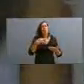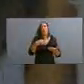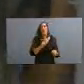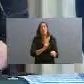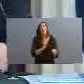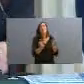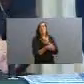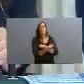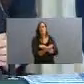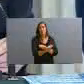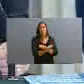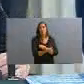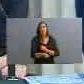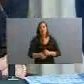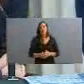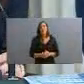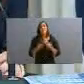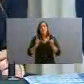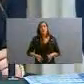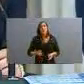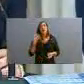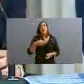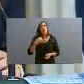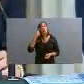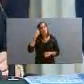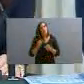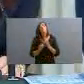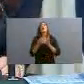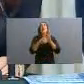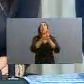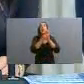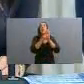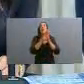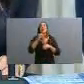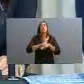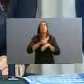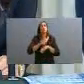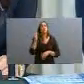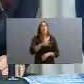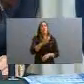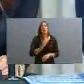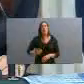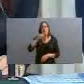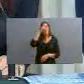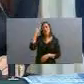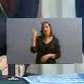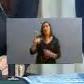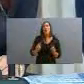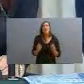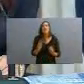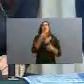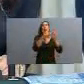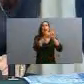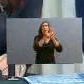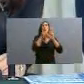Procesal. También creo que hay que establecer una ley de responsabilidad del Estado. ¿Por qué? Necesitamos una ley de responsabilidad del